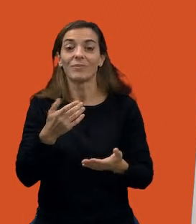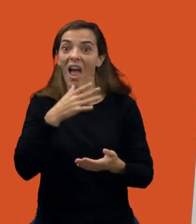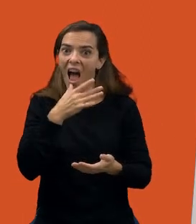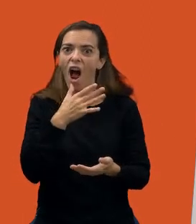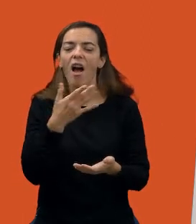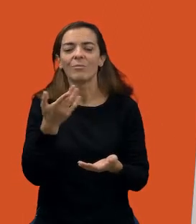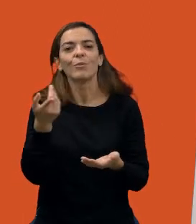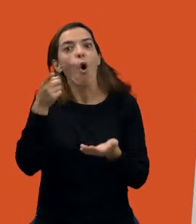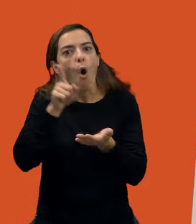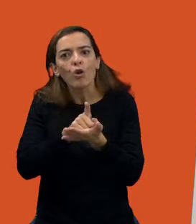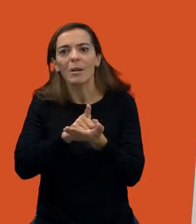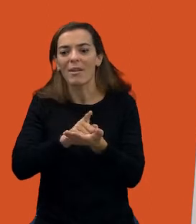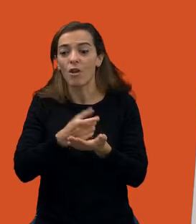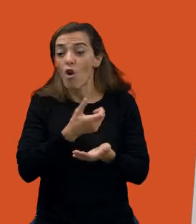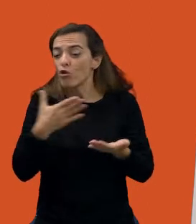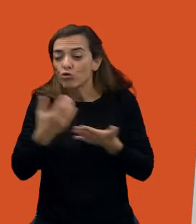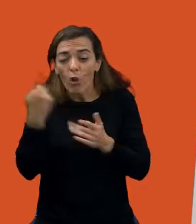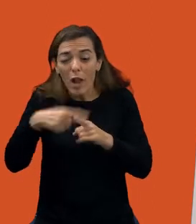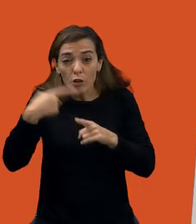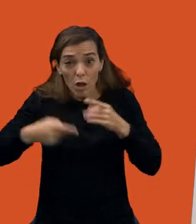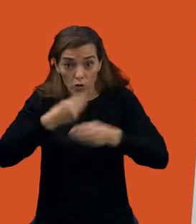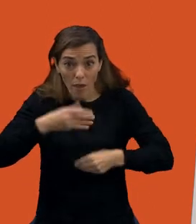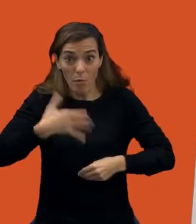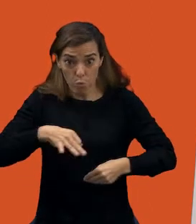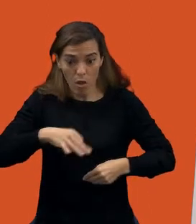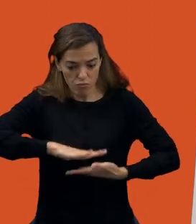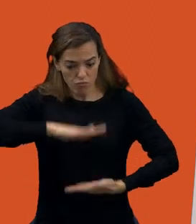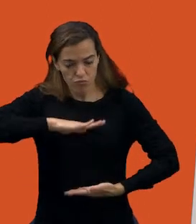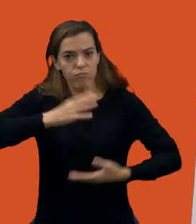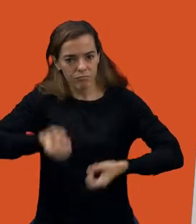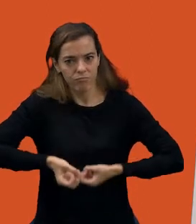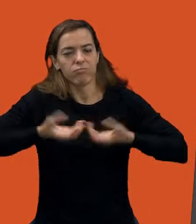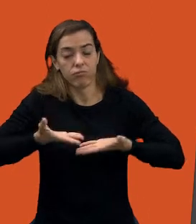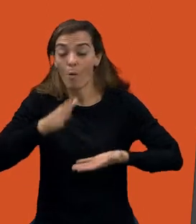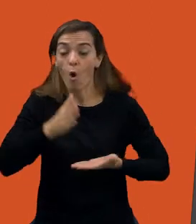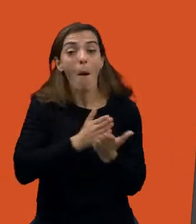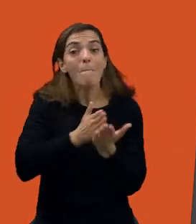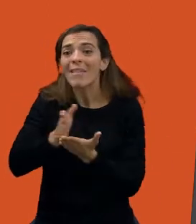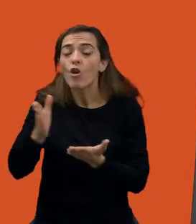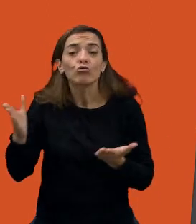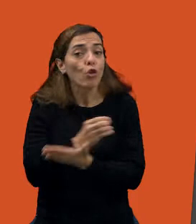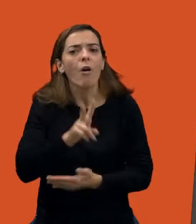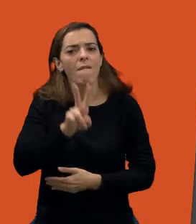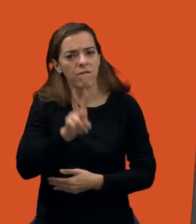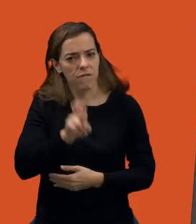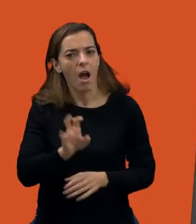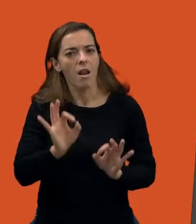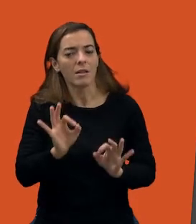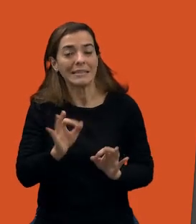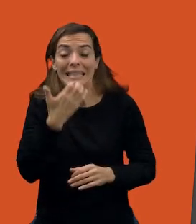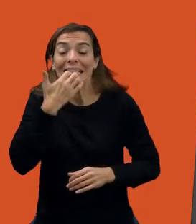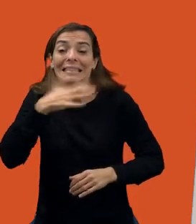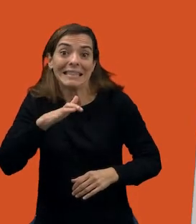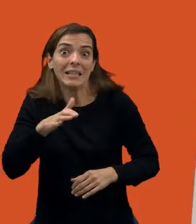a realizar todo el potencial que puedo realizar. Y en el fondo es que para mí todos los medios son viables. Si